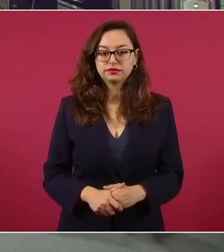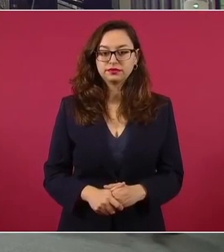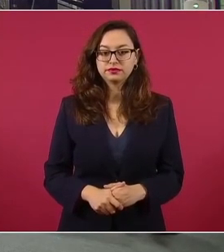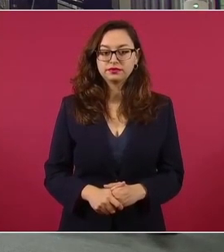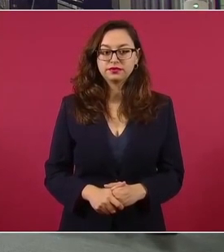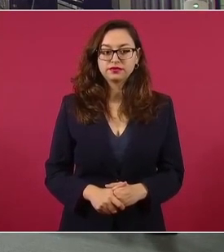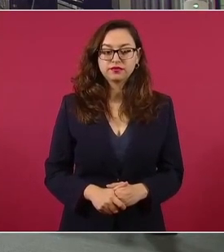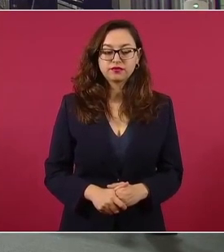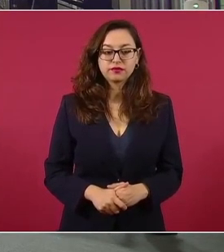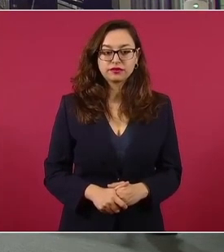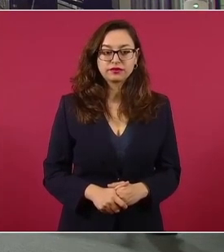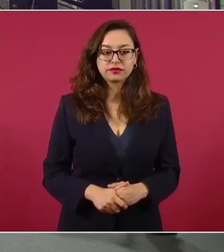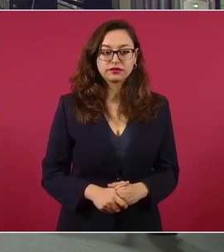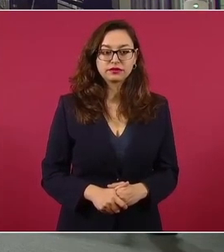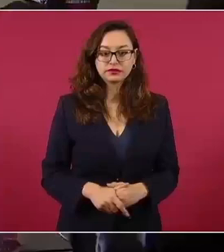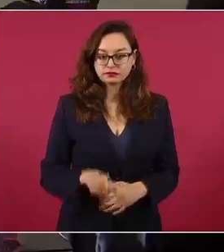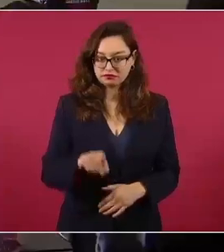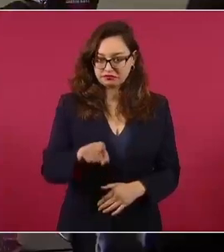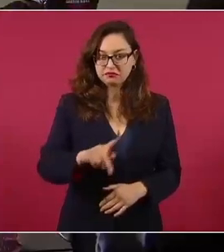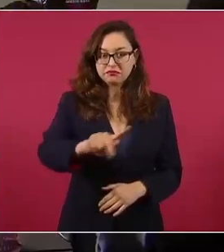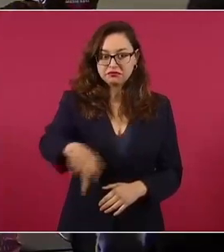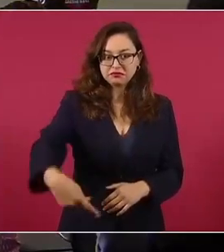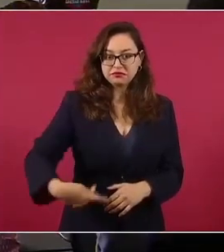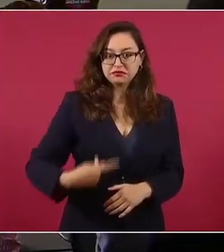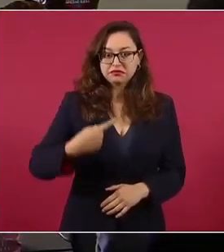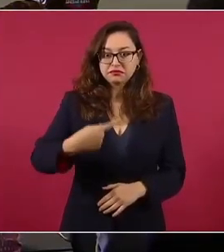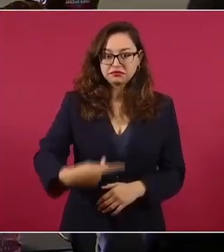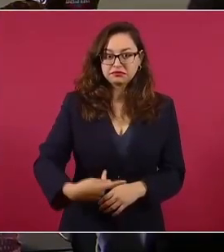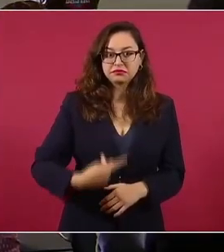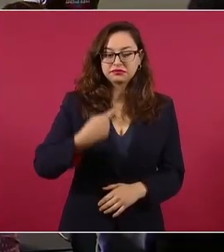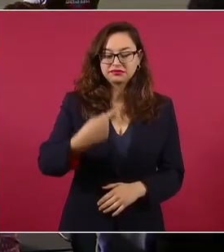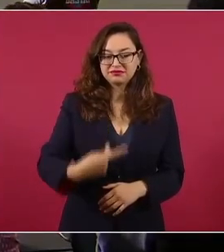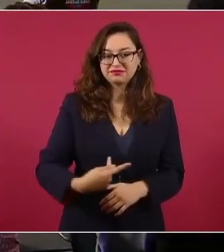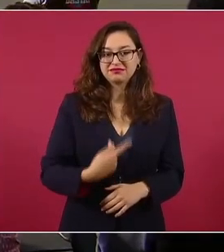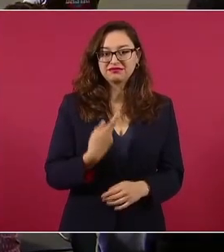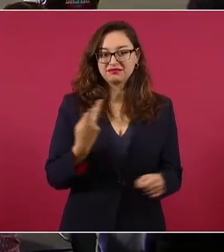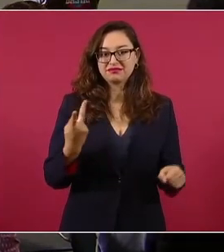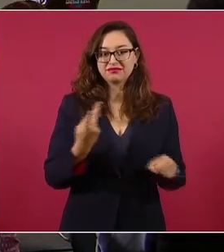Miren, por lo que me preguntaban, todo lo que está saliendo,